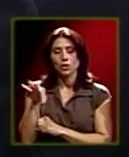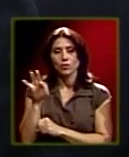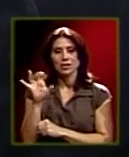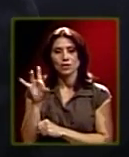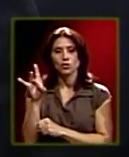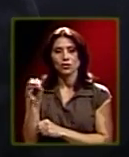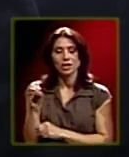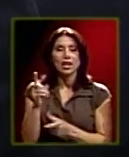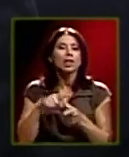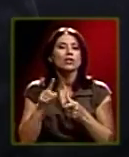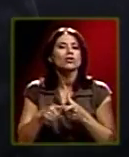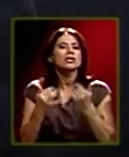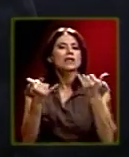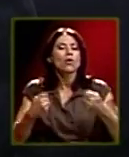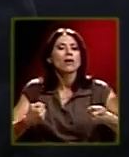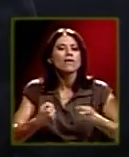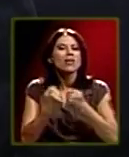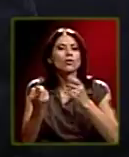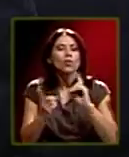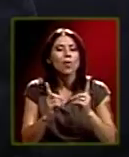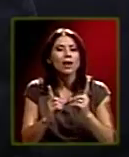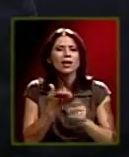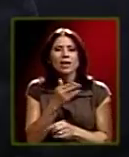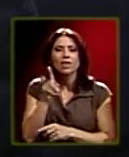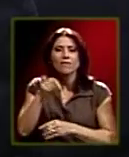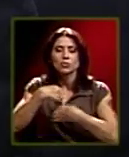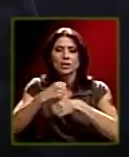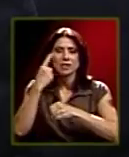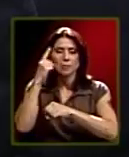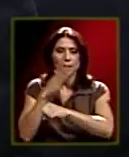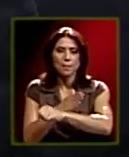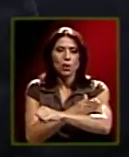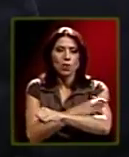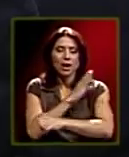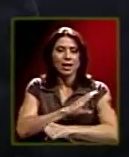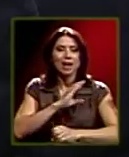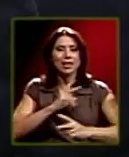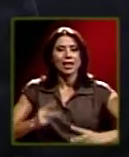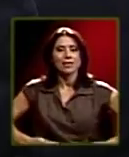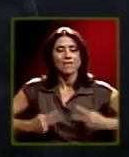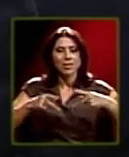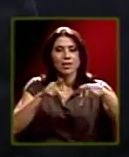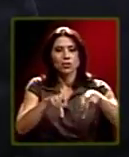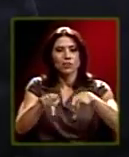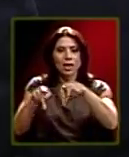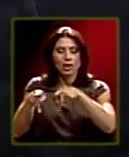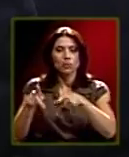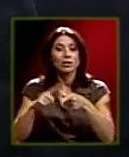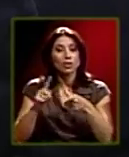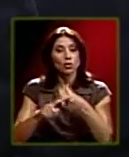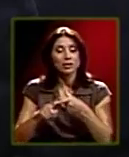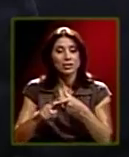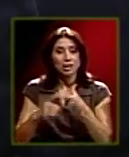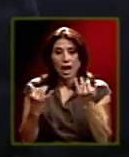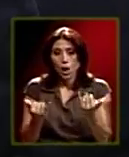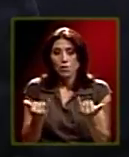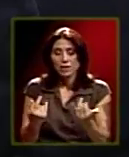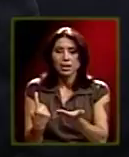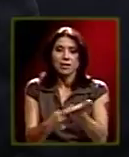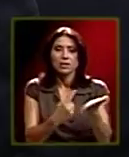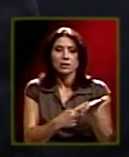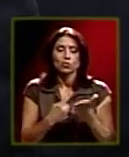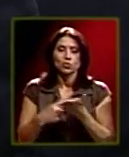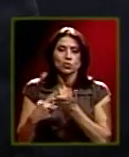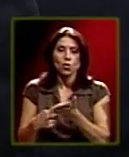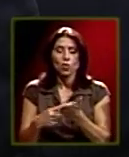qué tenemos que hacer para mejorar esa calidad de vida de esos ciudadanos. Entonces, la discusión ahorita, me parece, y el voto